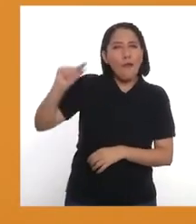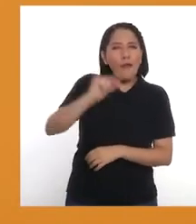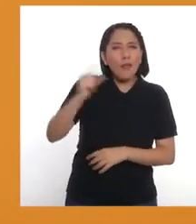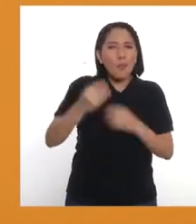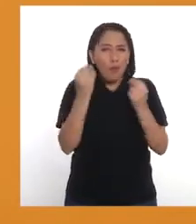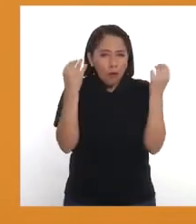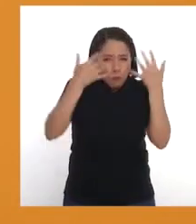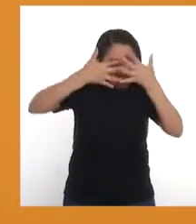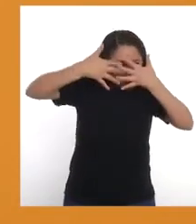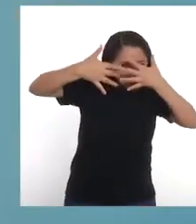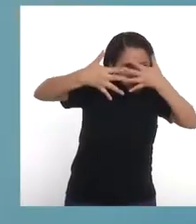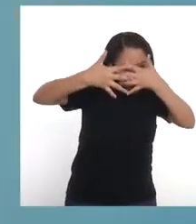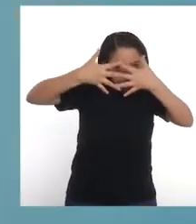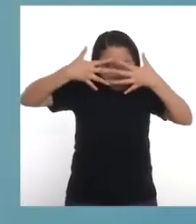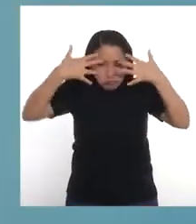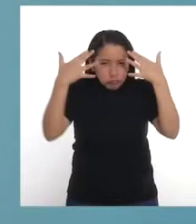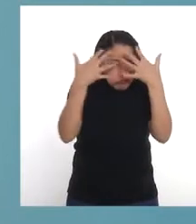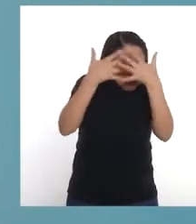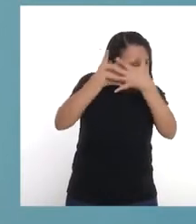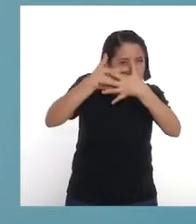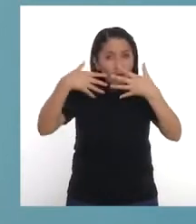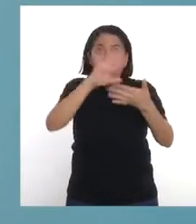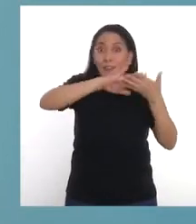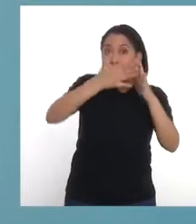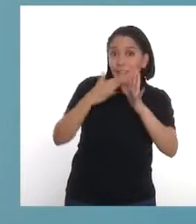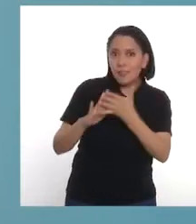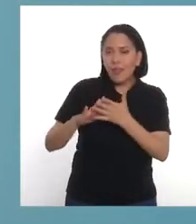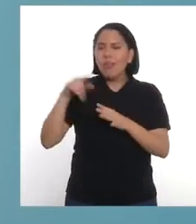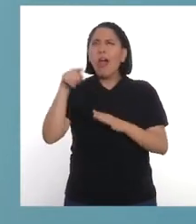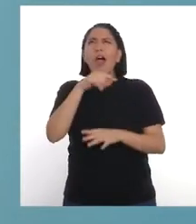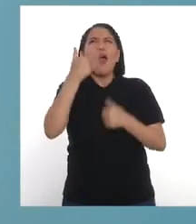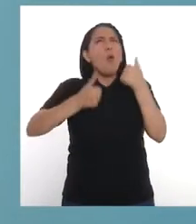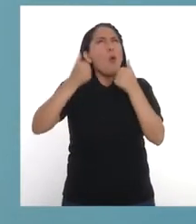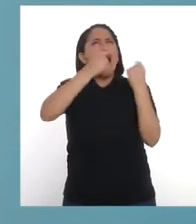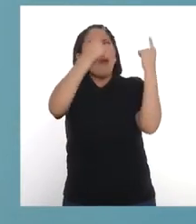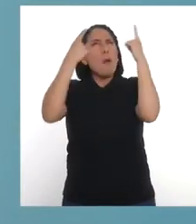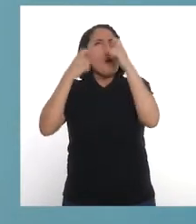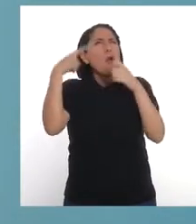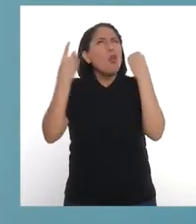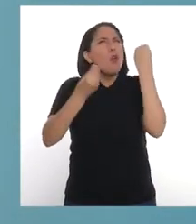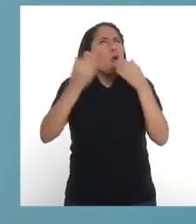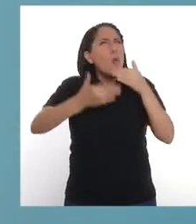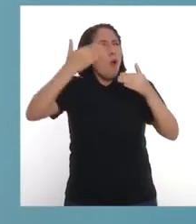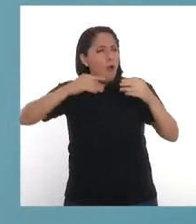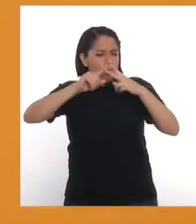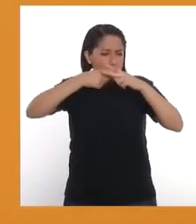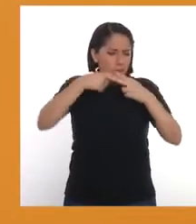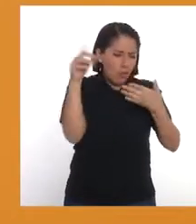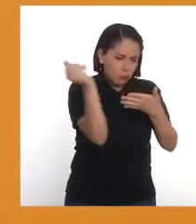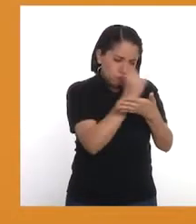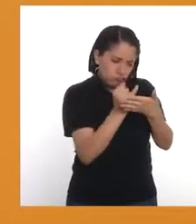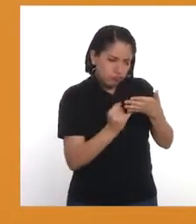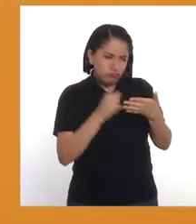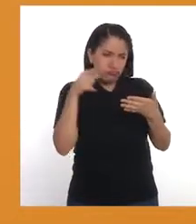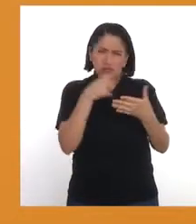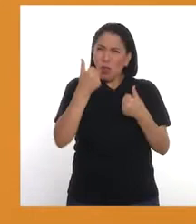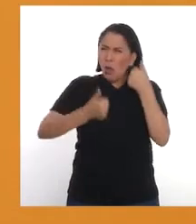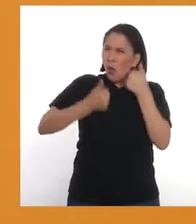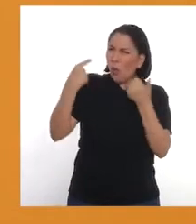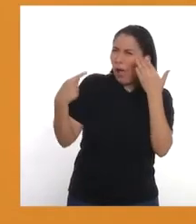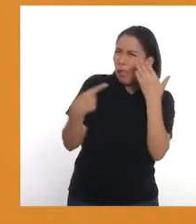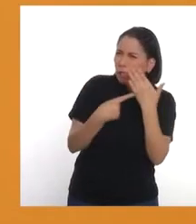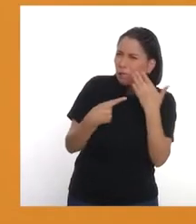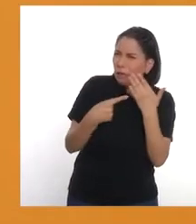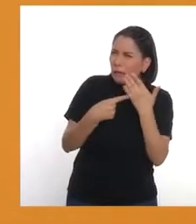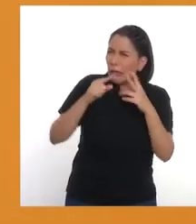camuflarse por la ciudad. ¿Qué otras preguntas son importantes que nos hagamos antes de pintar? ¿Existirán técnicas